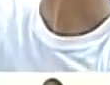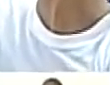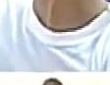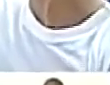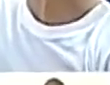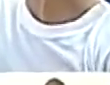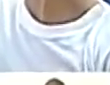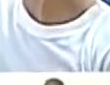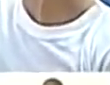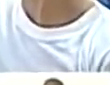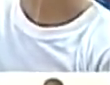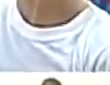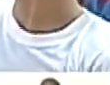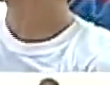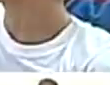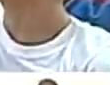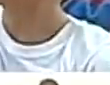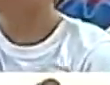proponiendo un país mejor.